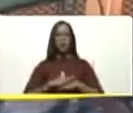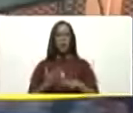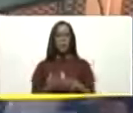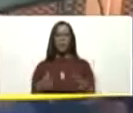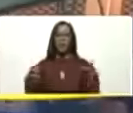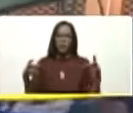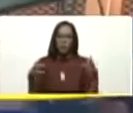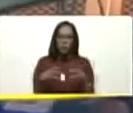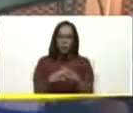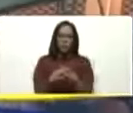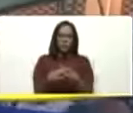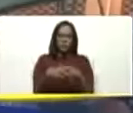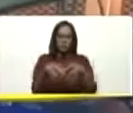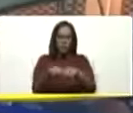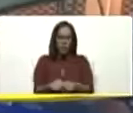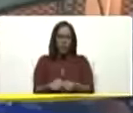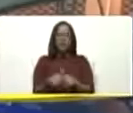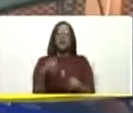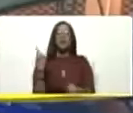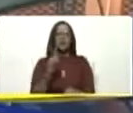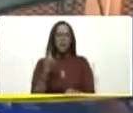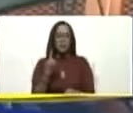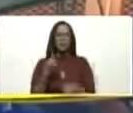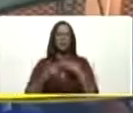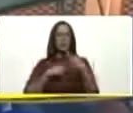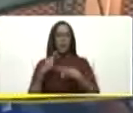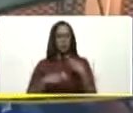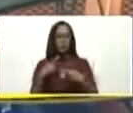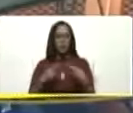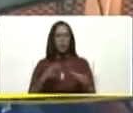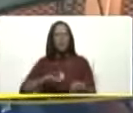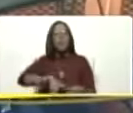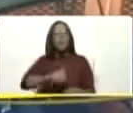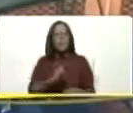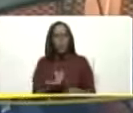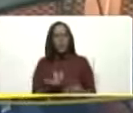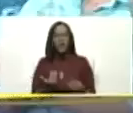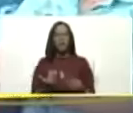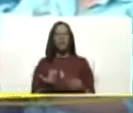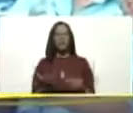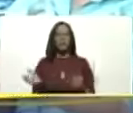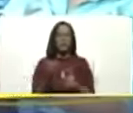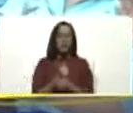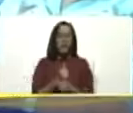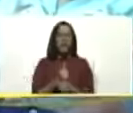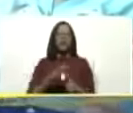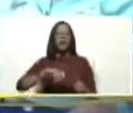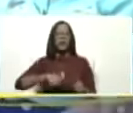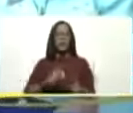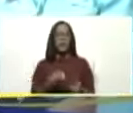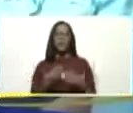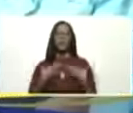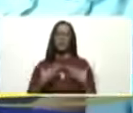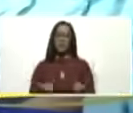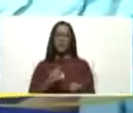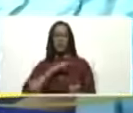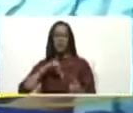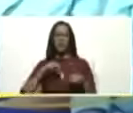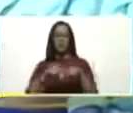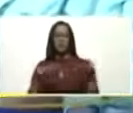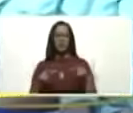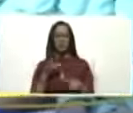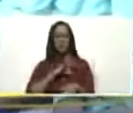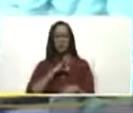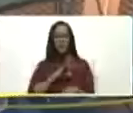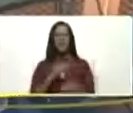consolidamos que solamente en revolución podemos conseguir, podemos recuperar nuestras condiciones sociales